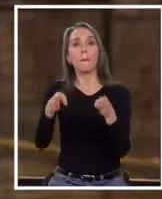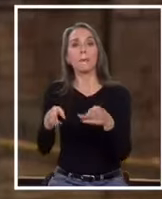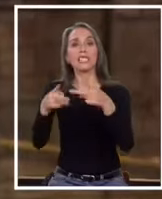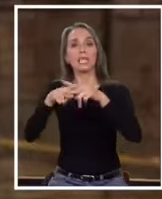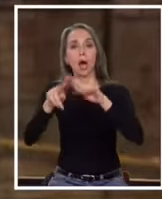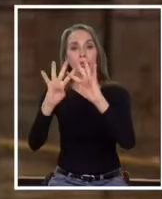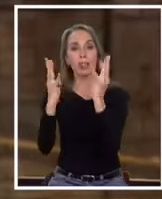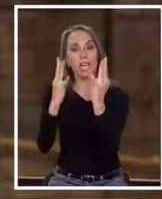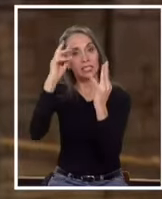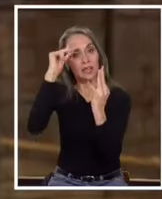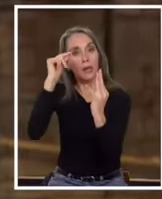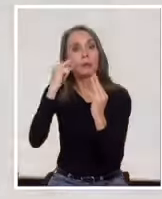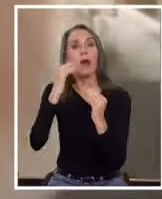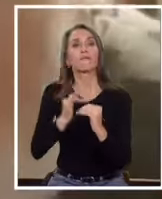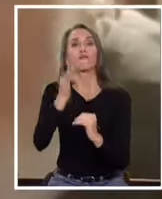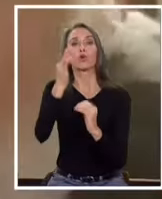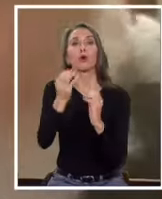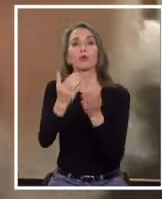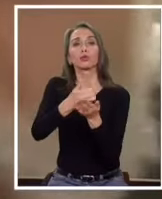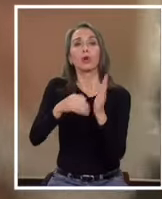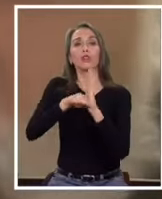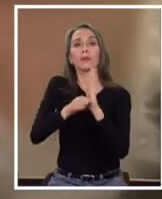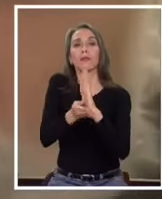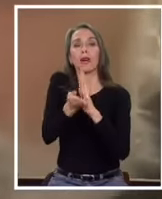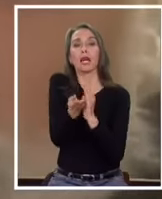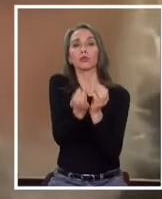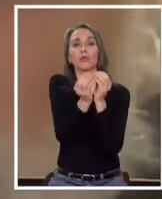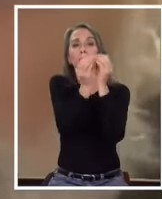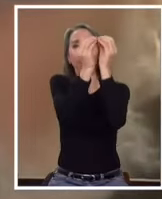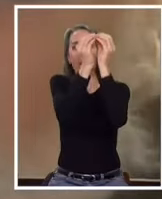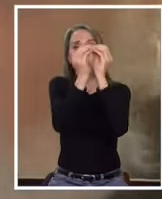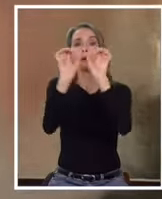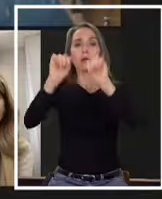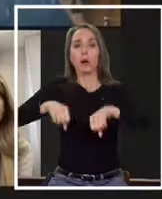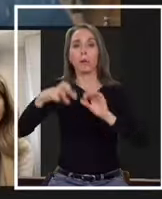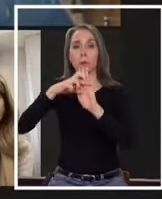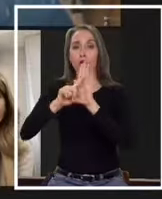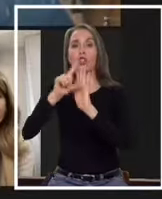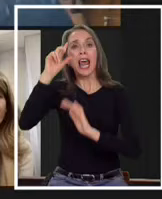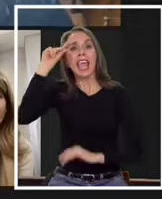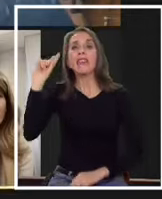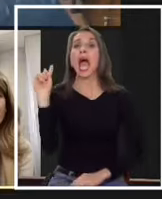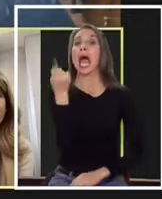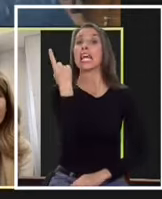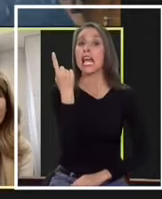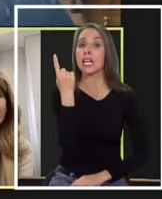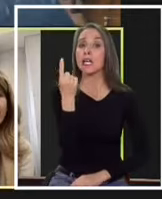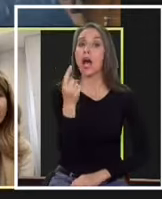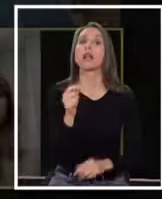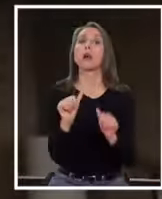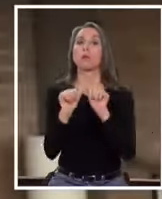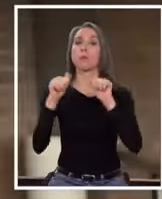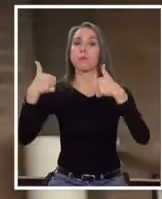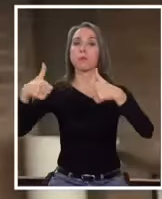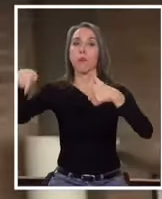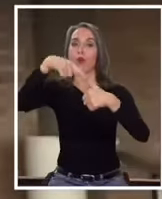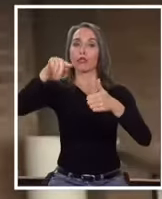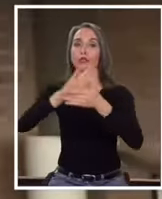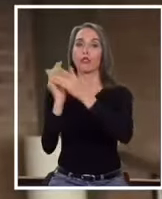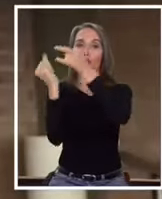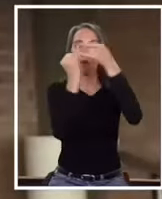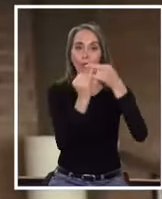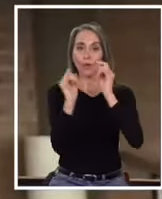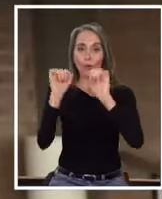parámetros para futuros reajustes. Detalles de una iniciativa que fue aprobada en general por unanimidad. Esto siempre